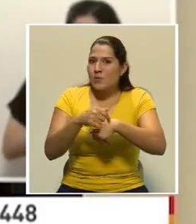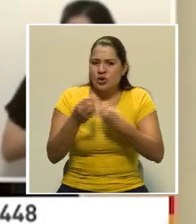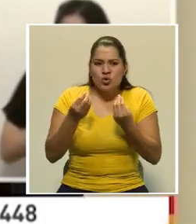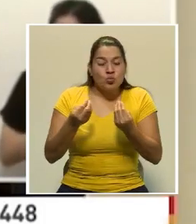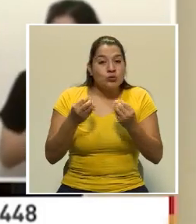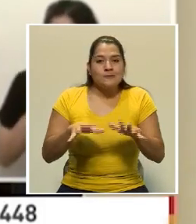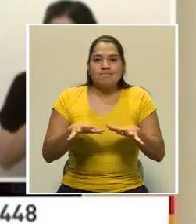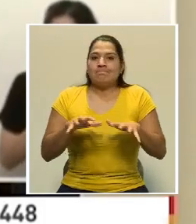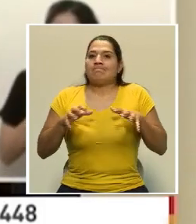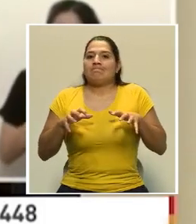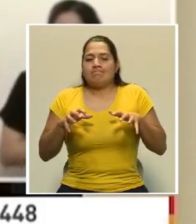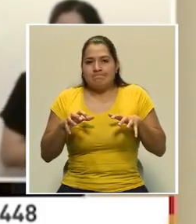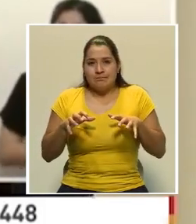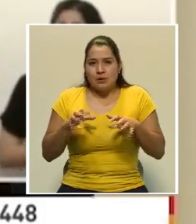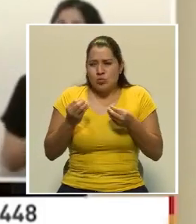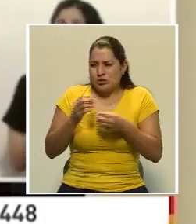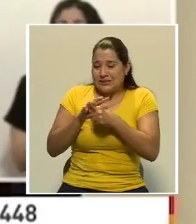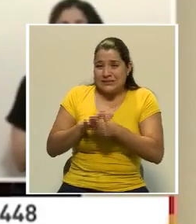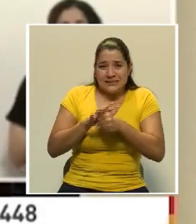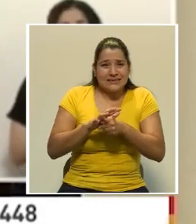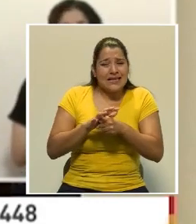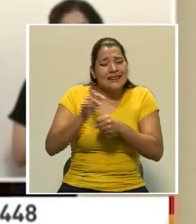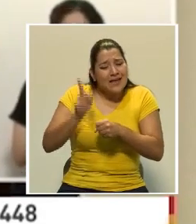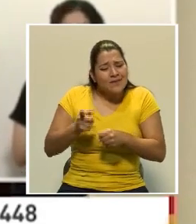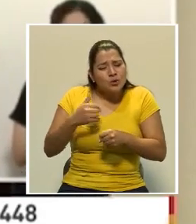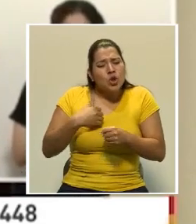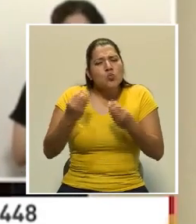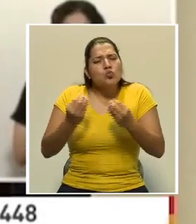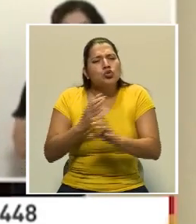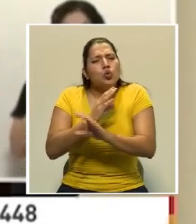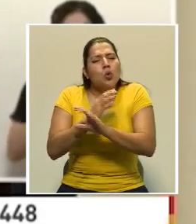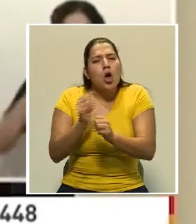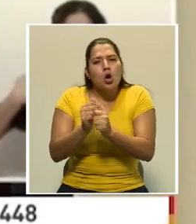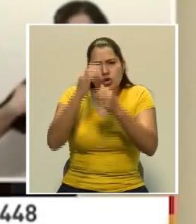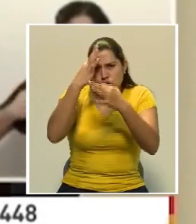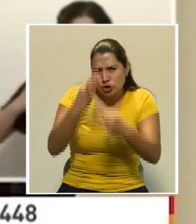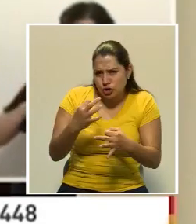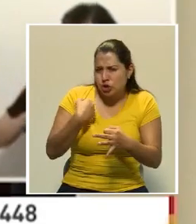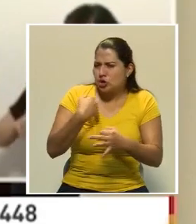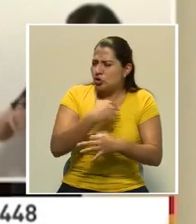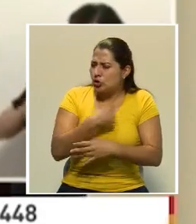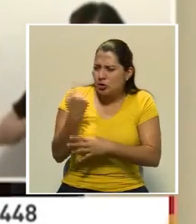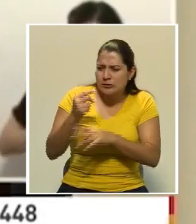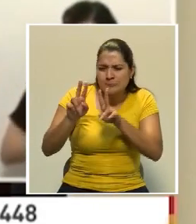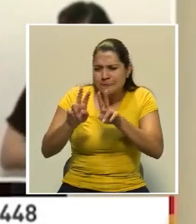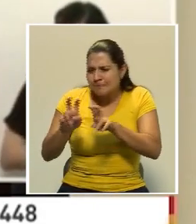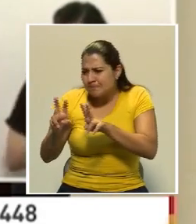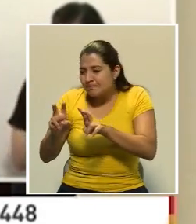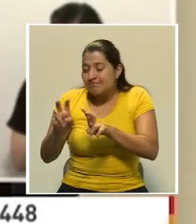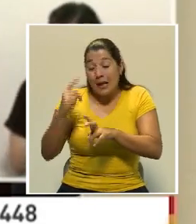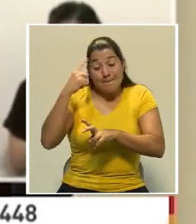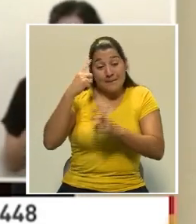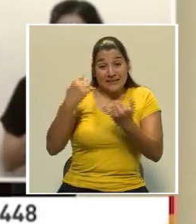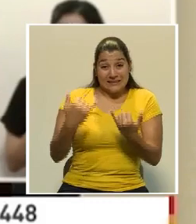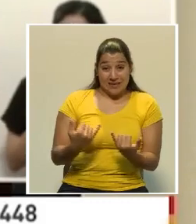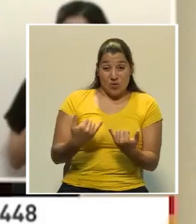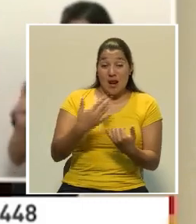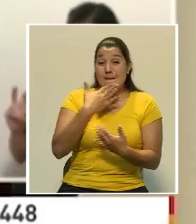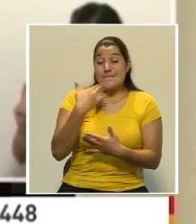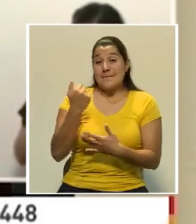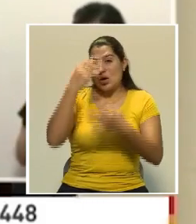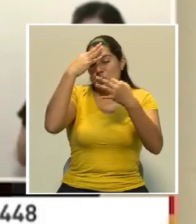muy cuidadoso con los pasos que da hacia adelante y permanentemente vamos a estar en ese análisis. En estos momentos consideramos que lo adecuado